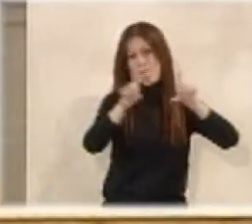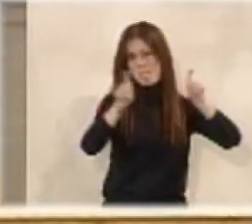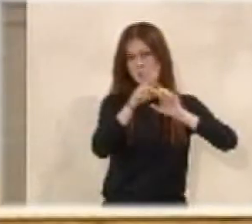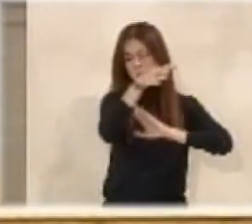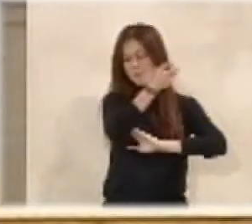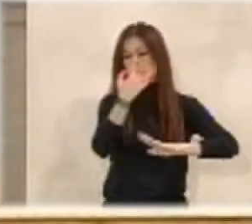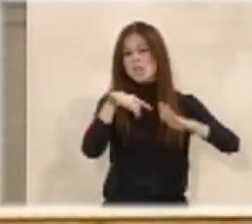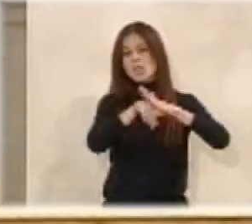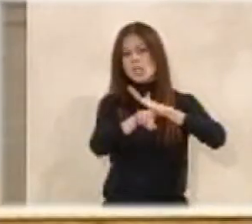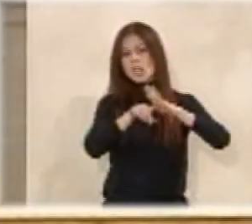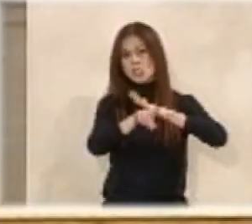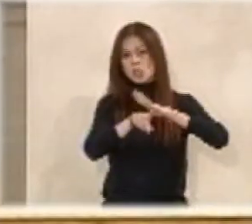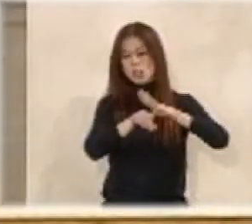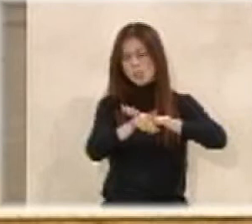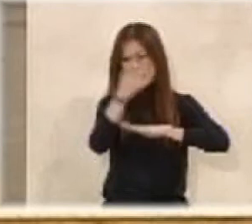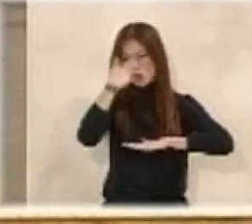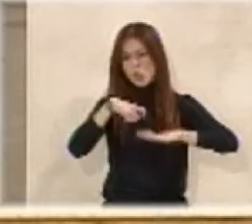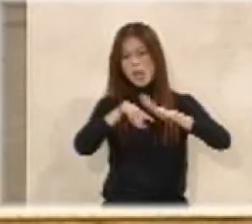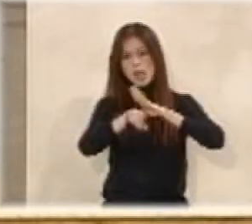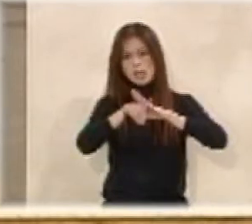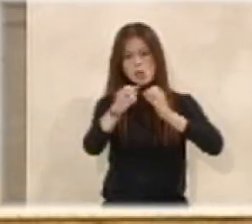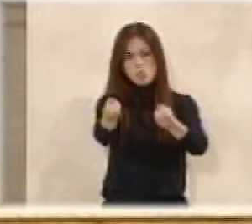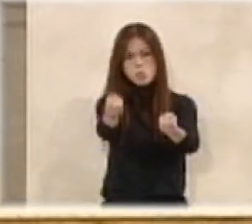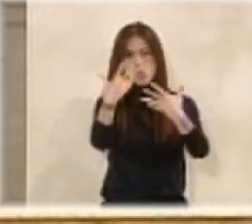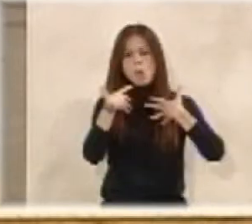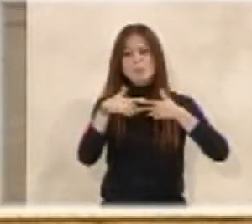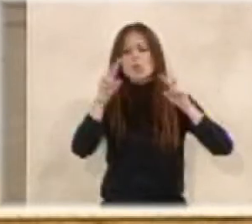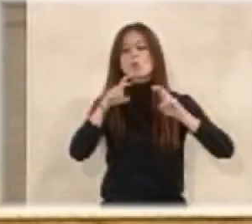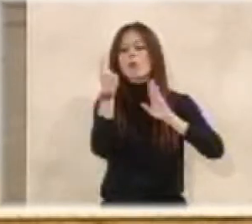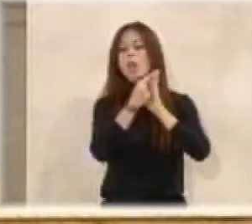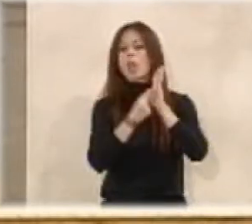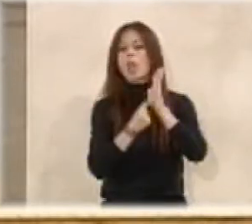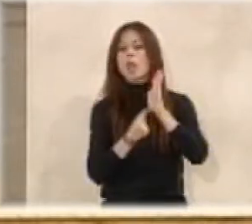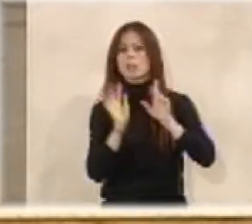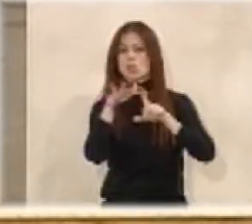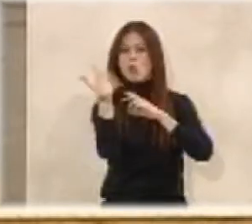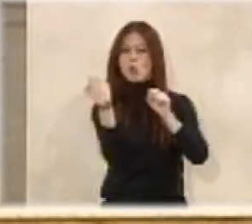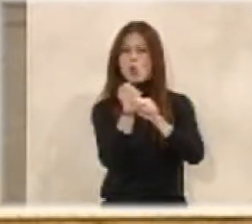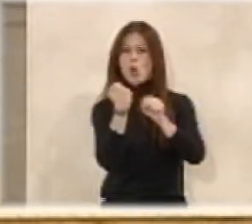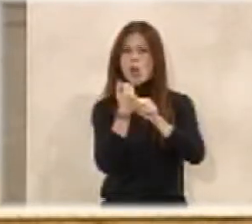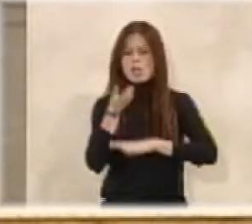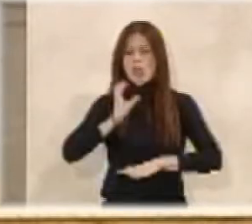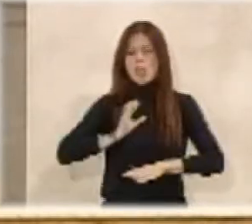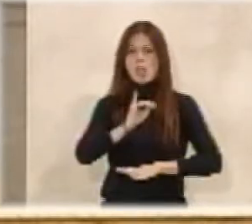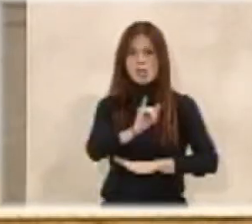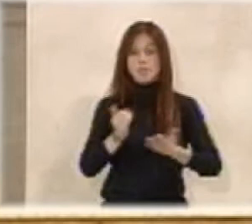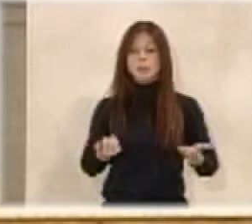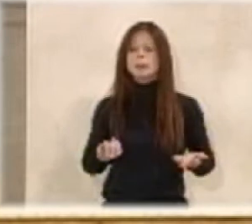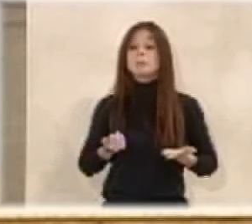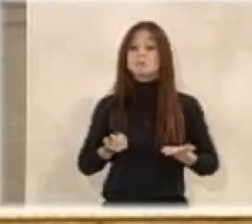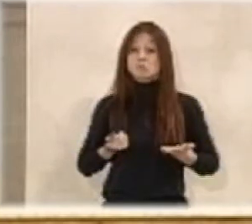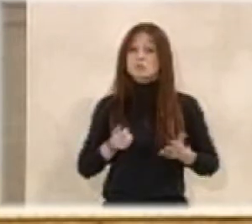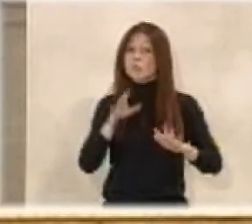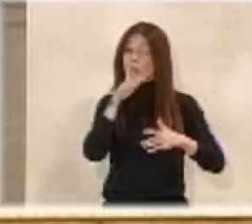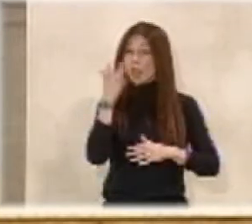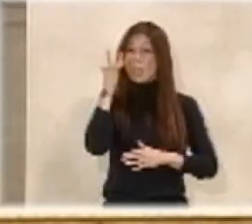y el gerente sí me ha trasladado y me ha informado de las nuevas condiciones salariales que ustedes tienen y que se están